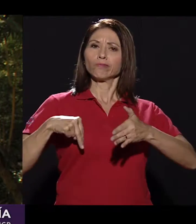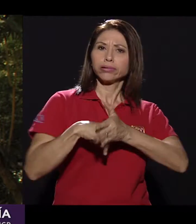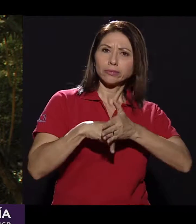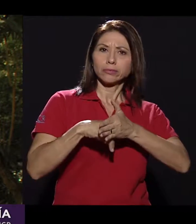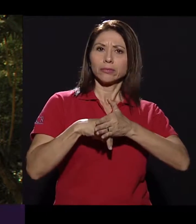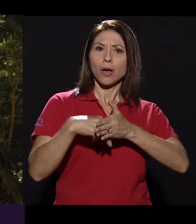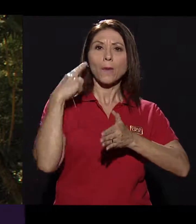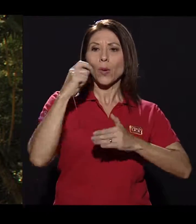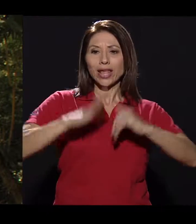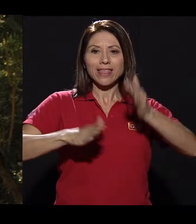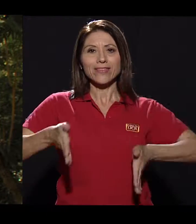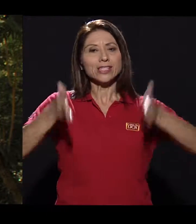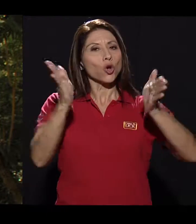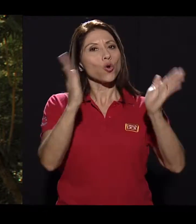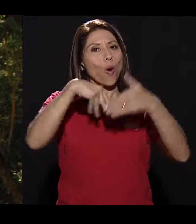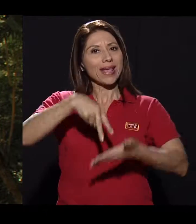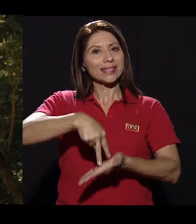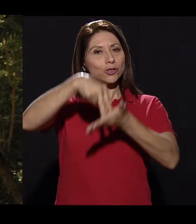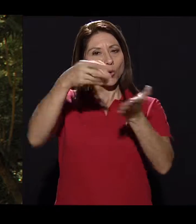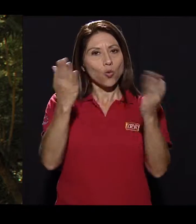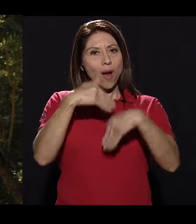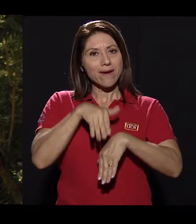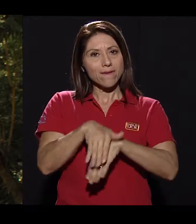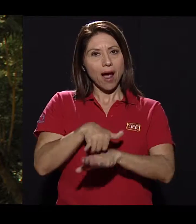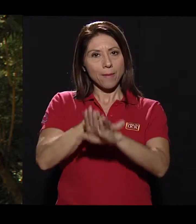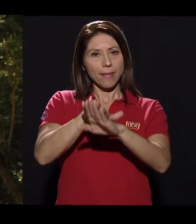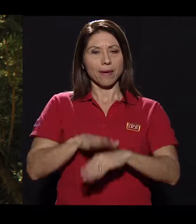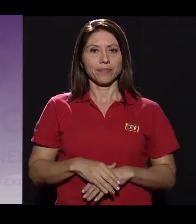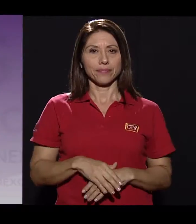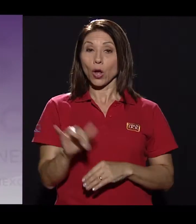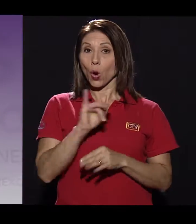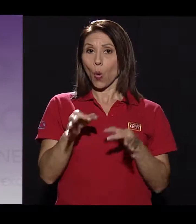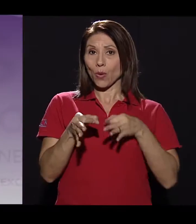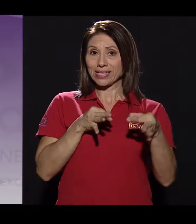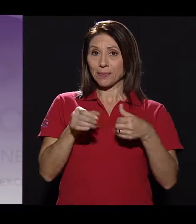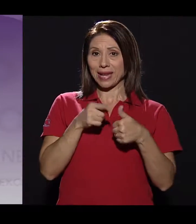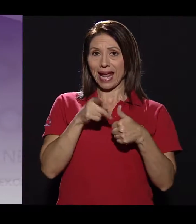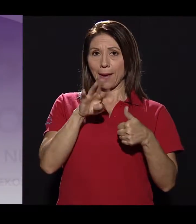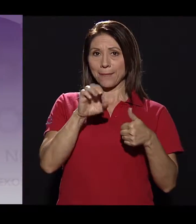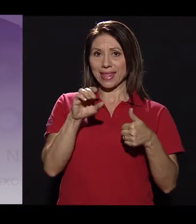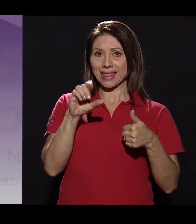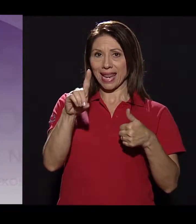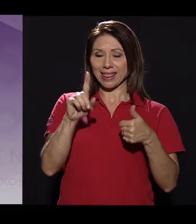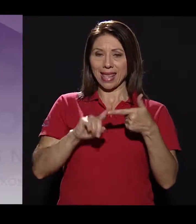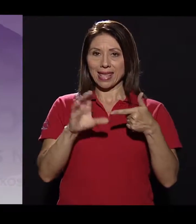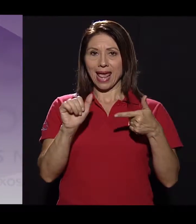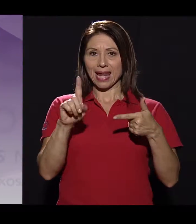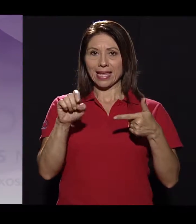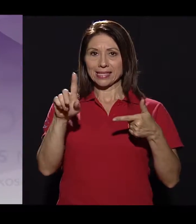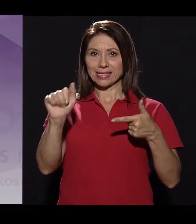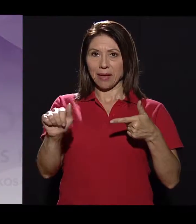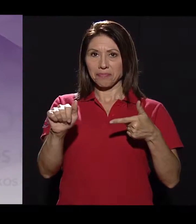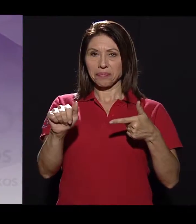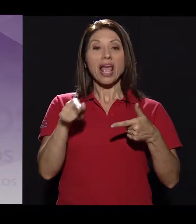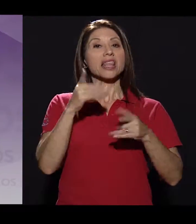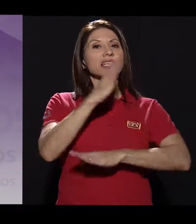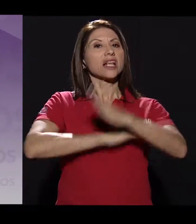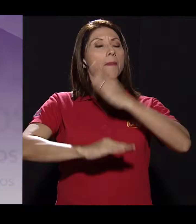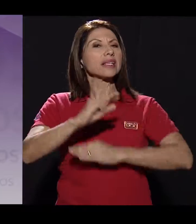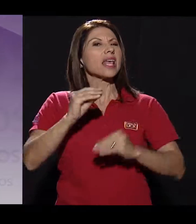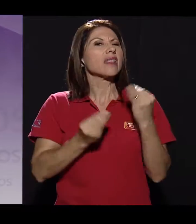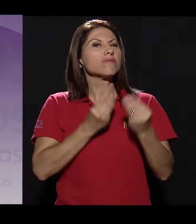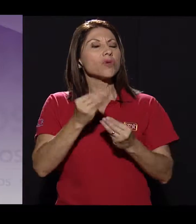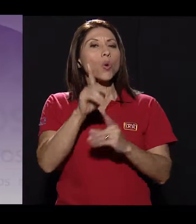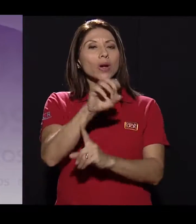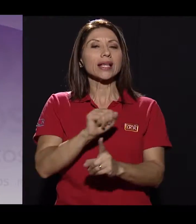barrera, que es no ponerme un ascensor o no ponerme una rampa. Como explican Mildred García y Alexa Torres, la discapacidad es